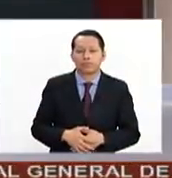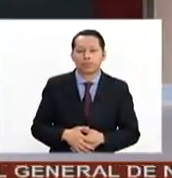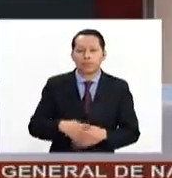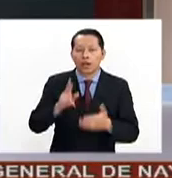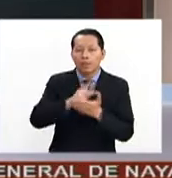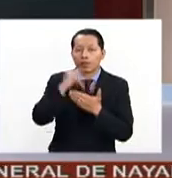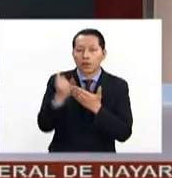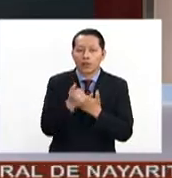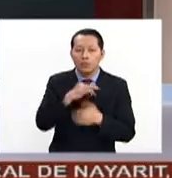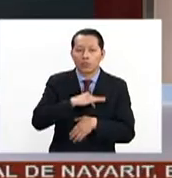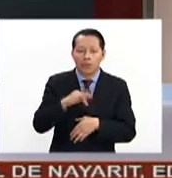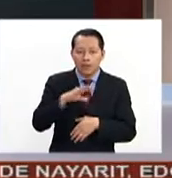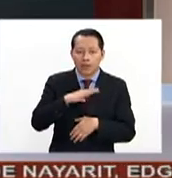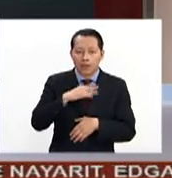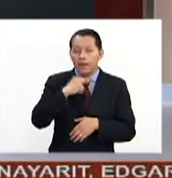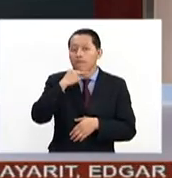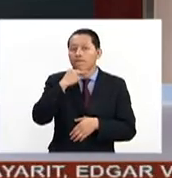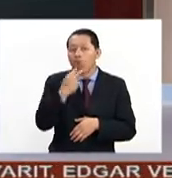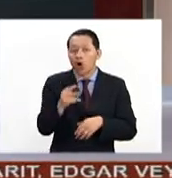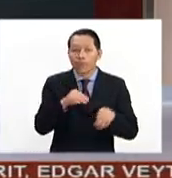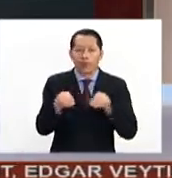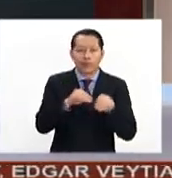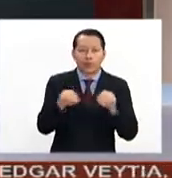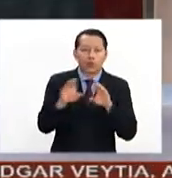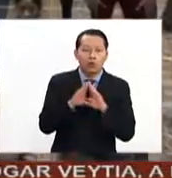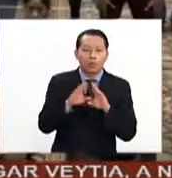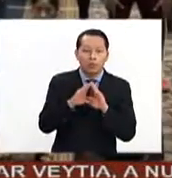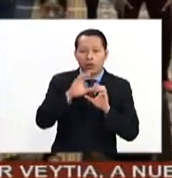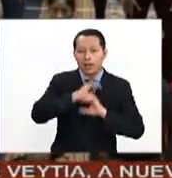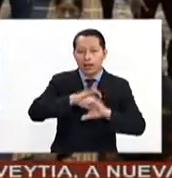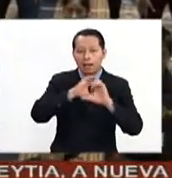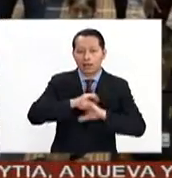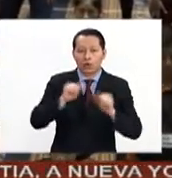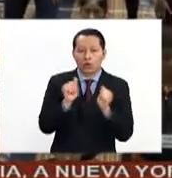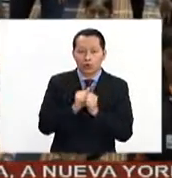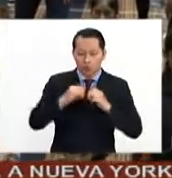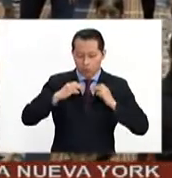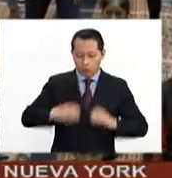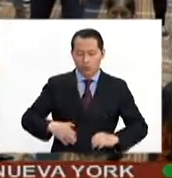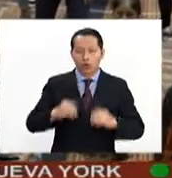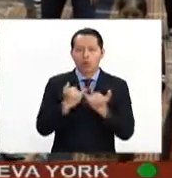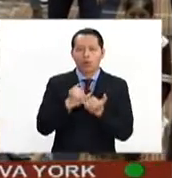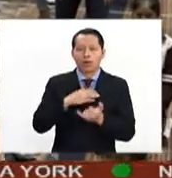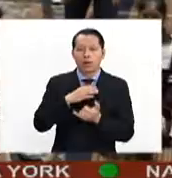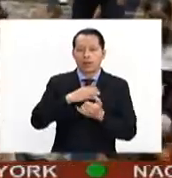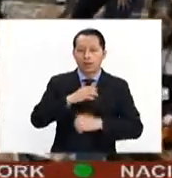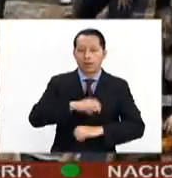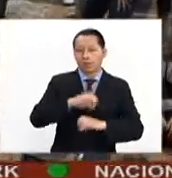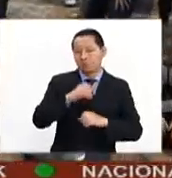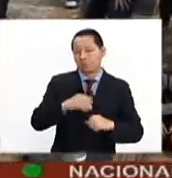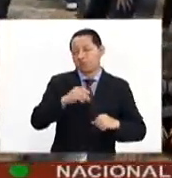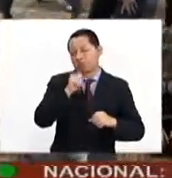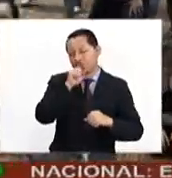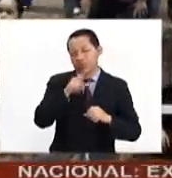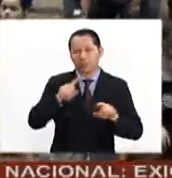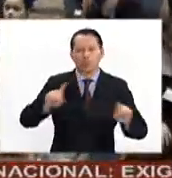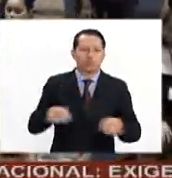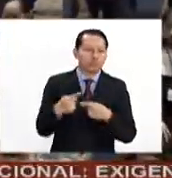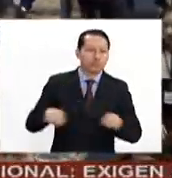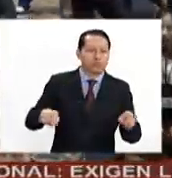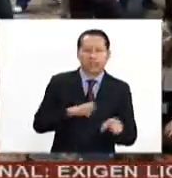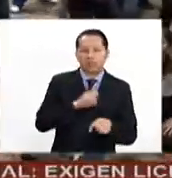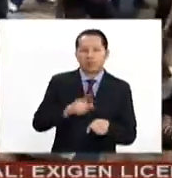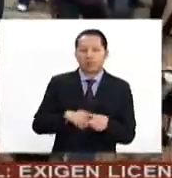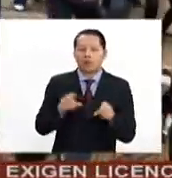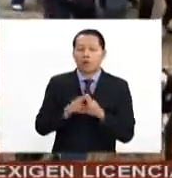El proyecto de alcance nacional Voces en Movimiento, que asocia el canto con el lenguaje corporal, va a ofrecer un concierto especial en la Ciudad de México. Este